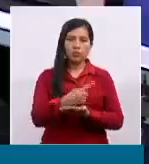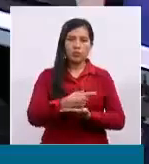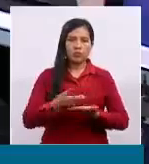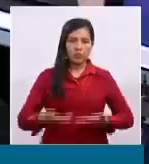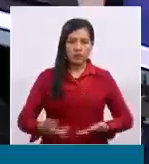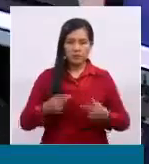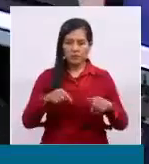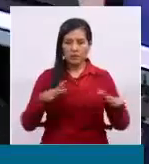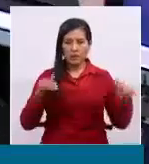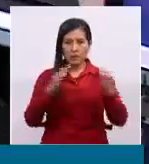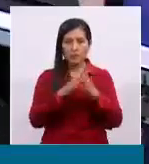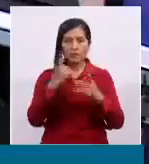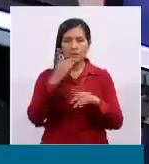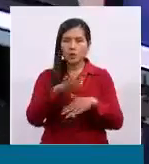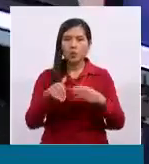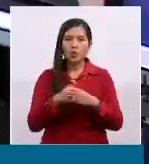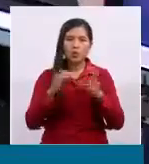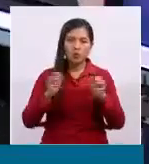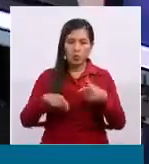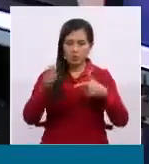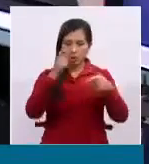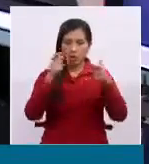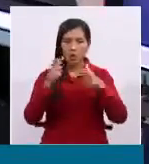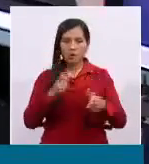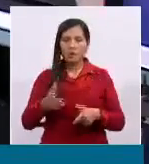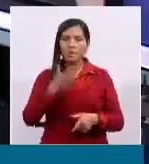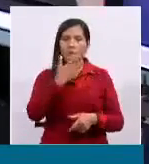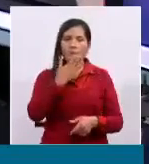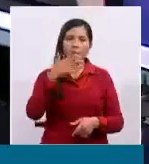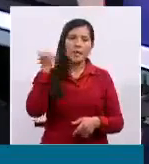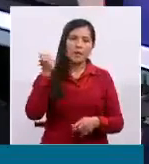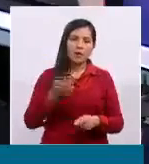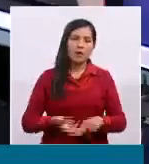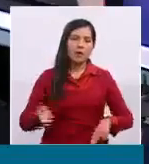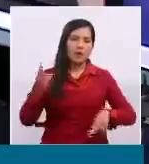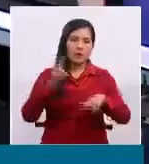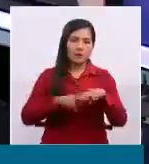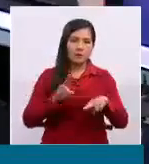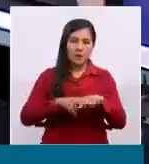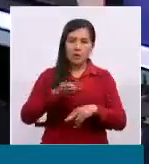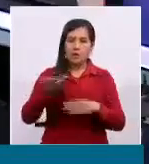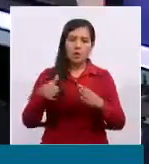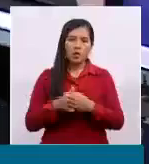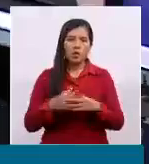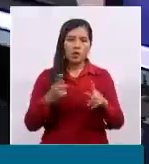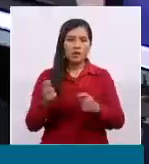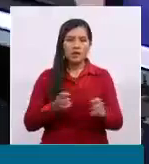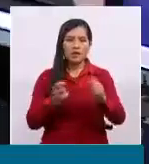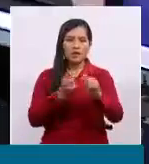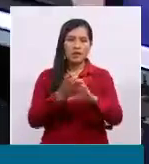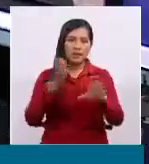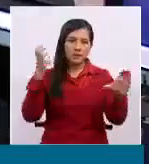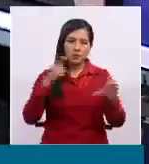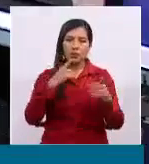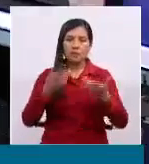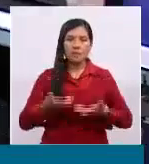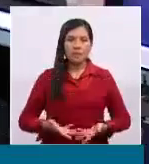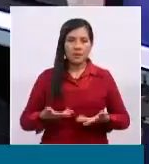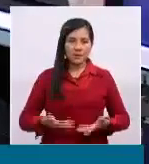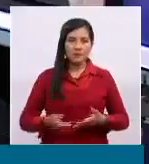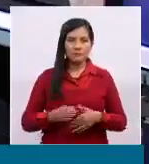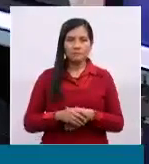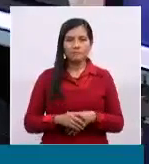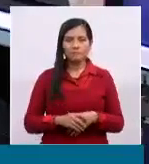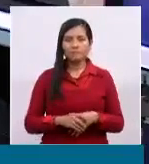Paz, para que podamos realizar un mejor control del peso del transporte.